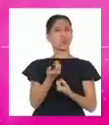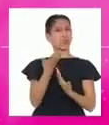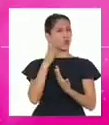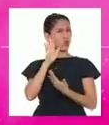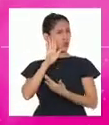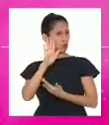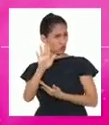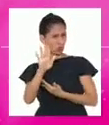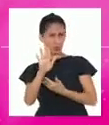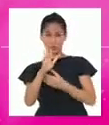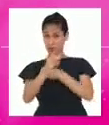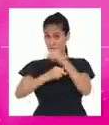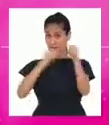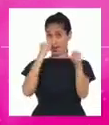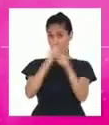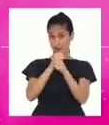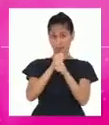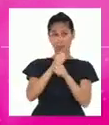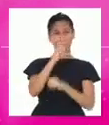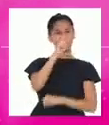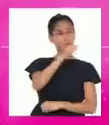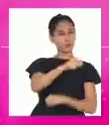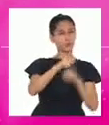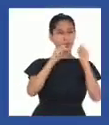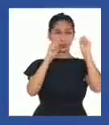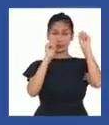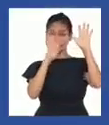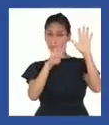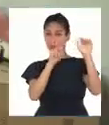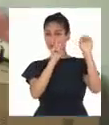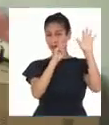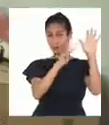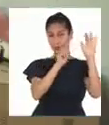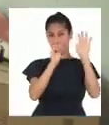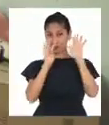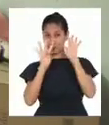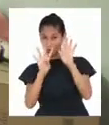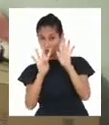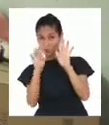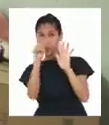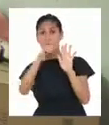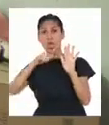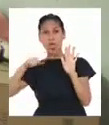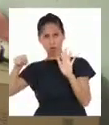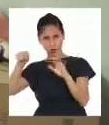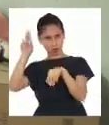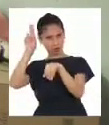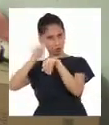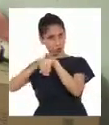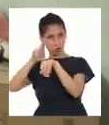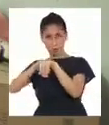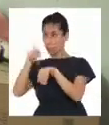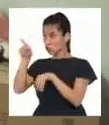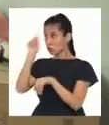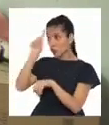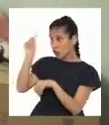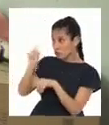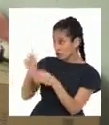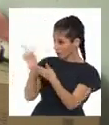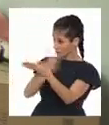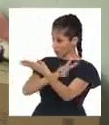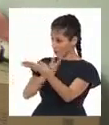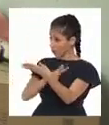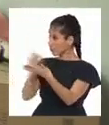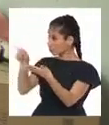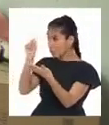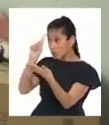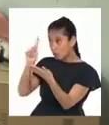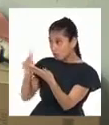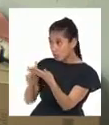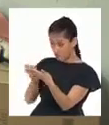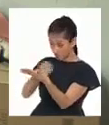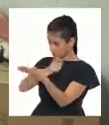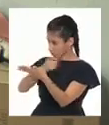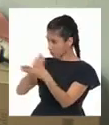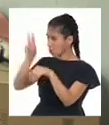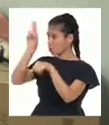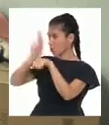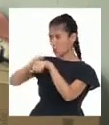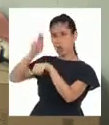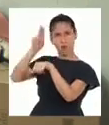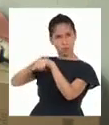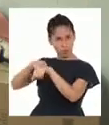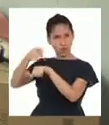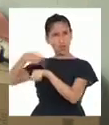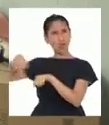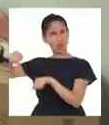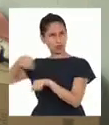de 1979. Eso quiere decir que solo han pasado unos poco más de 40 años desde